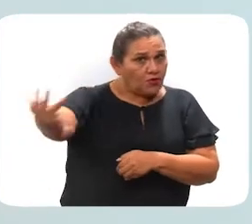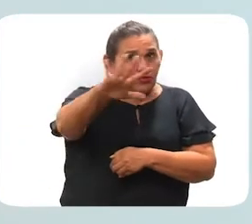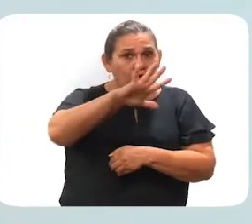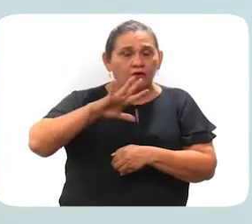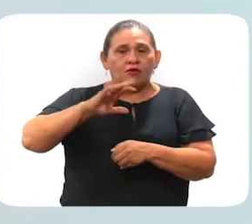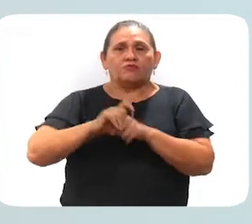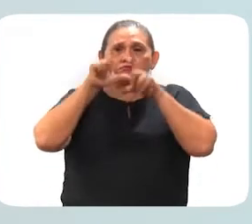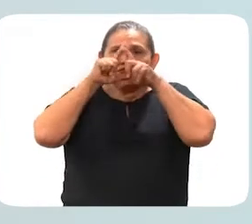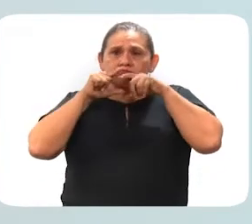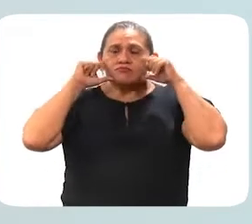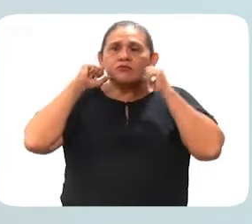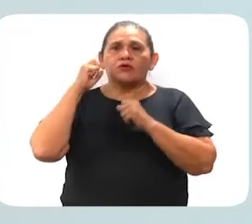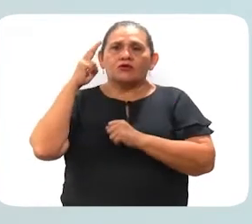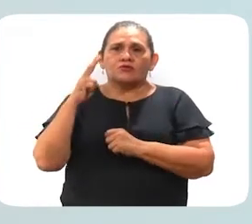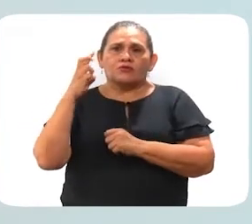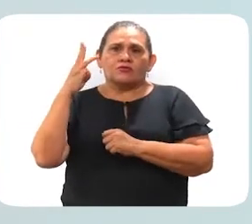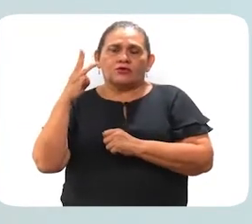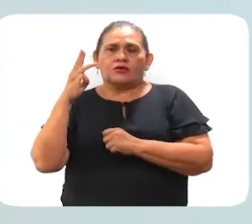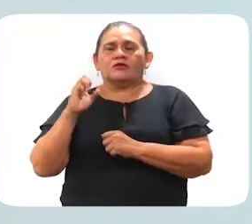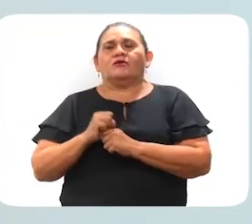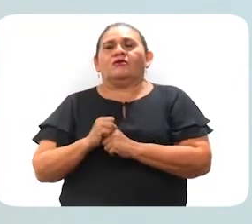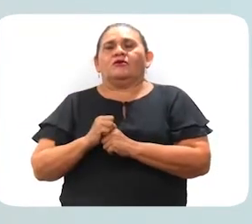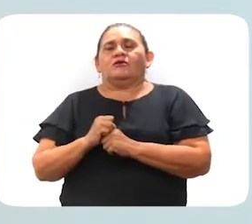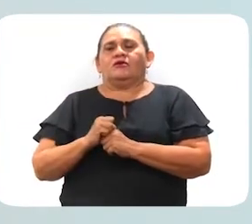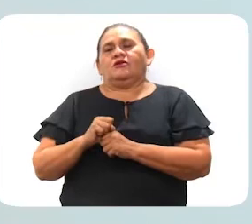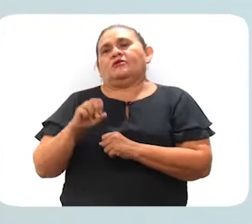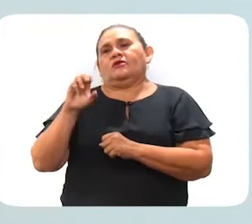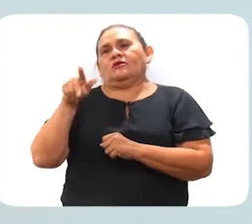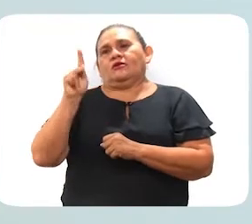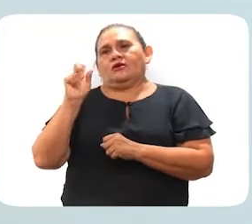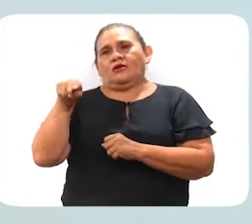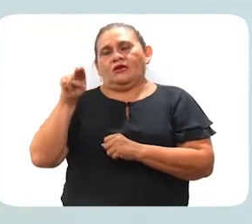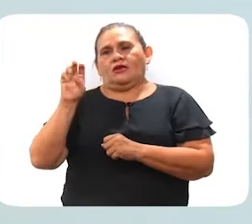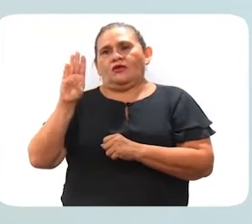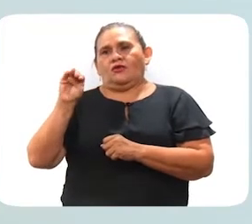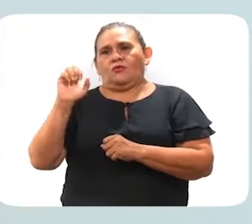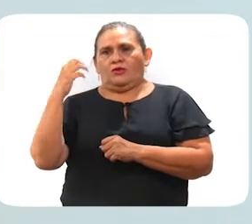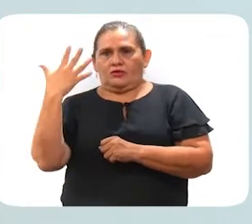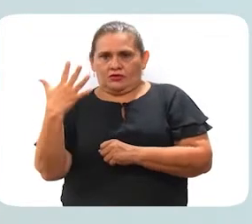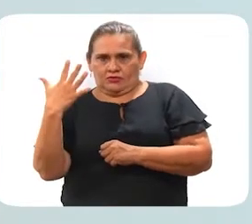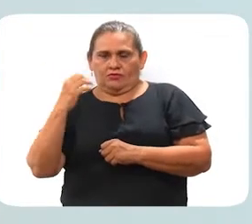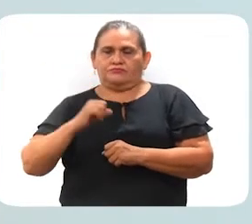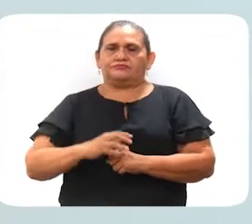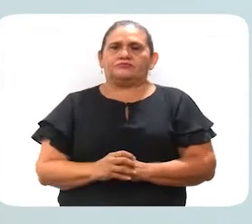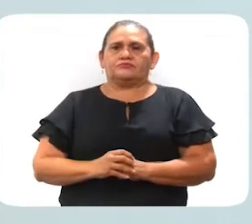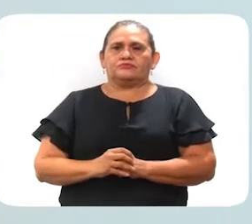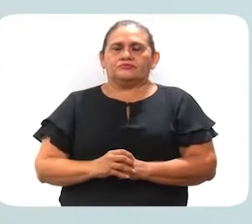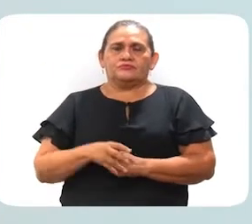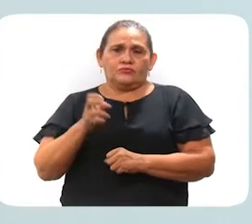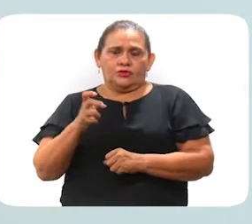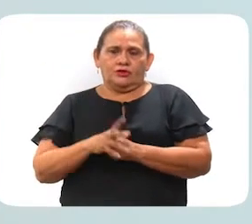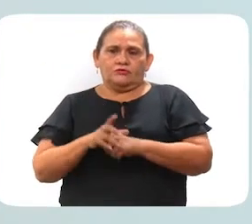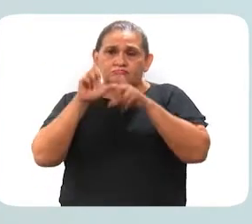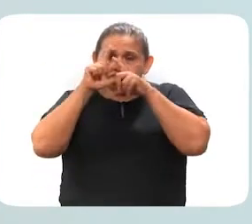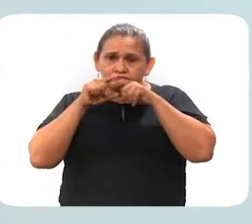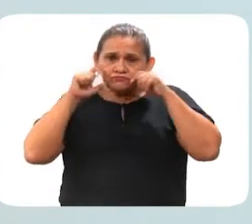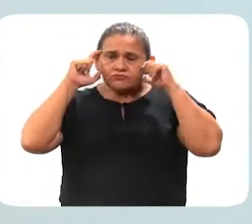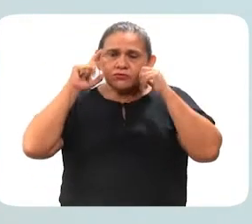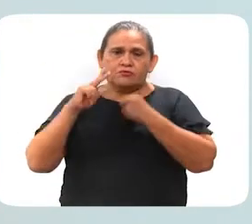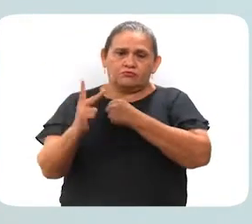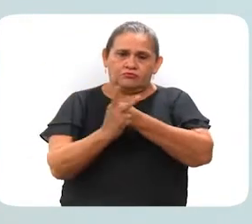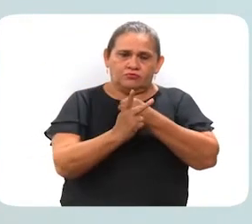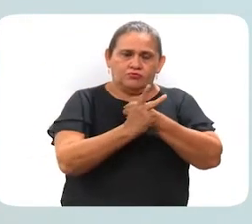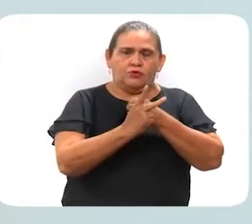uso de cubrebocas de 2 capas, tricapa o de uso grado médico como es el KN95, ya que estos tienen una cobertura hasta